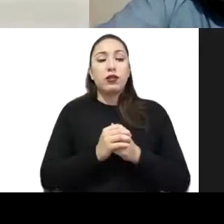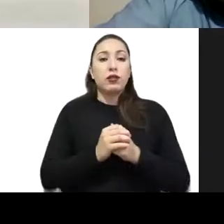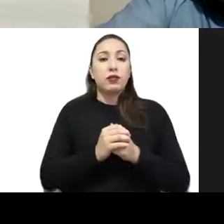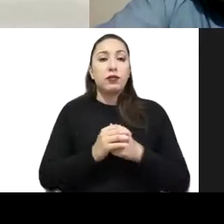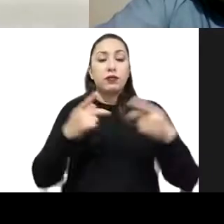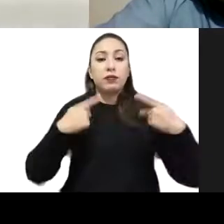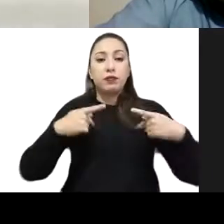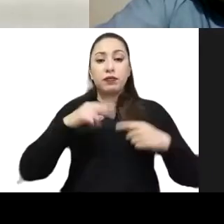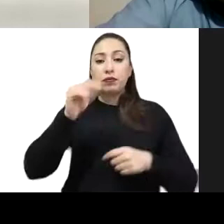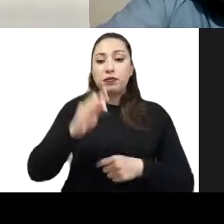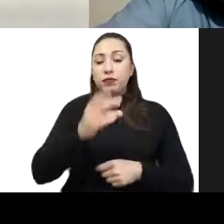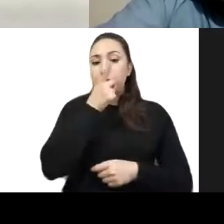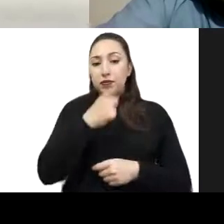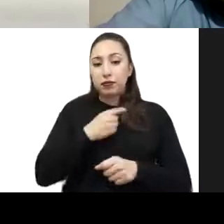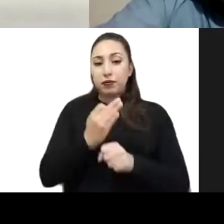en contrario,